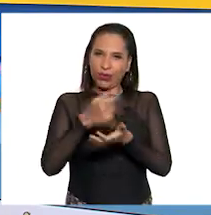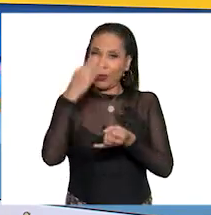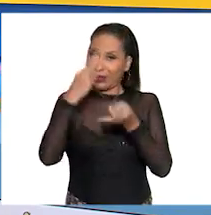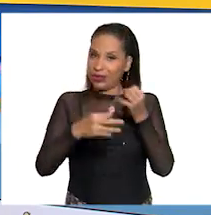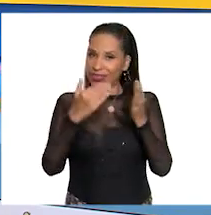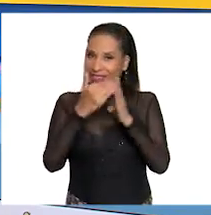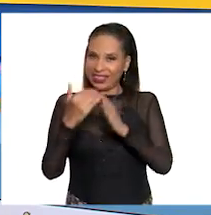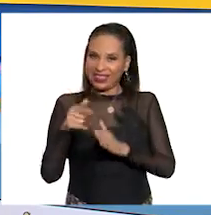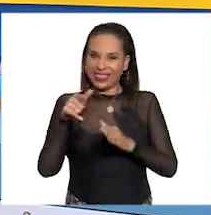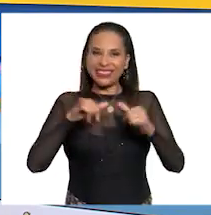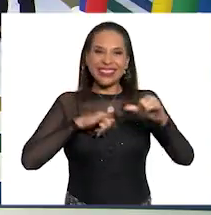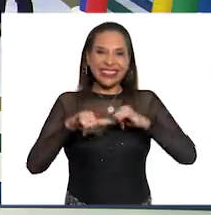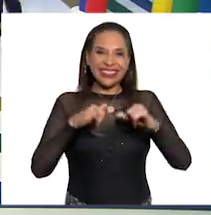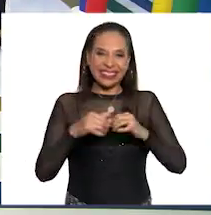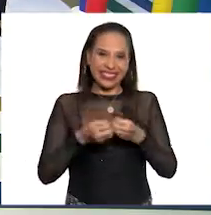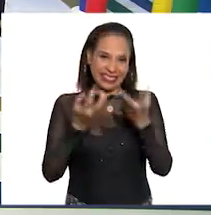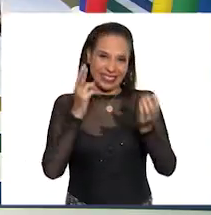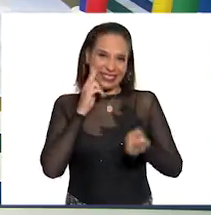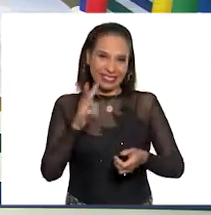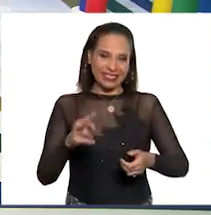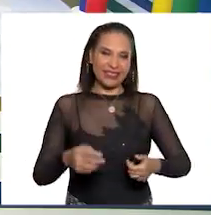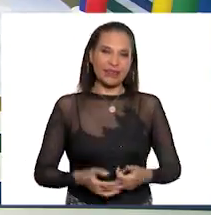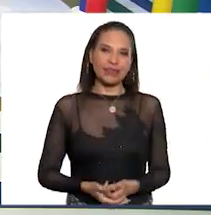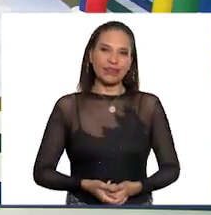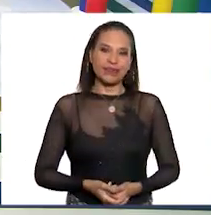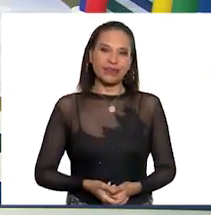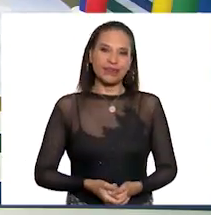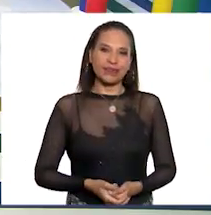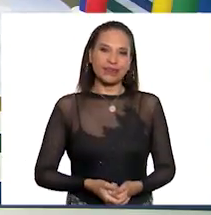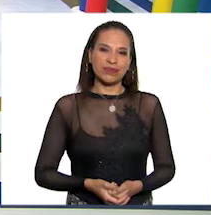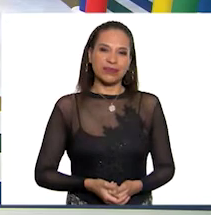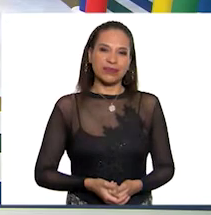última parte de nuestro mapa? Por supuesto, maestra.